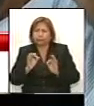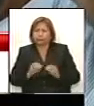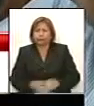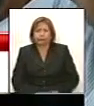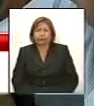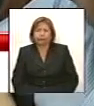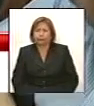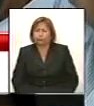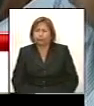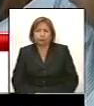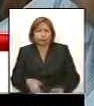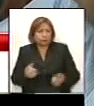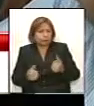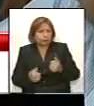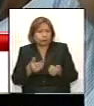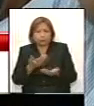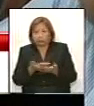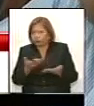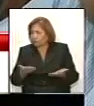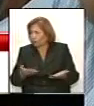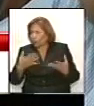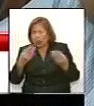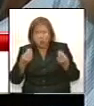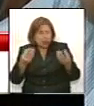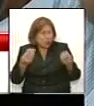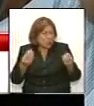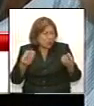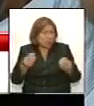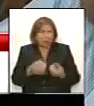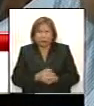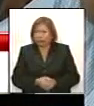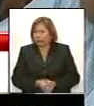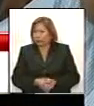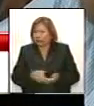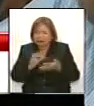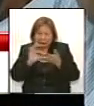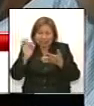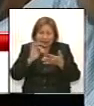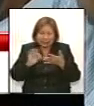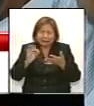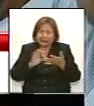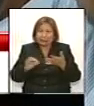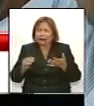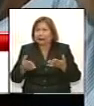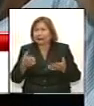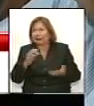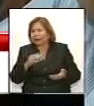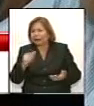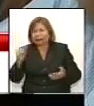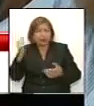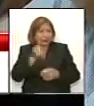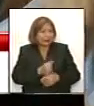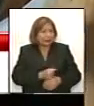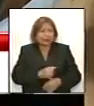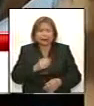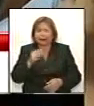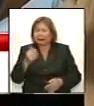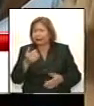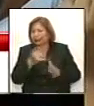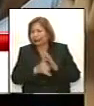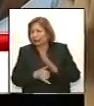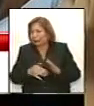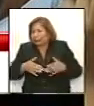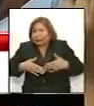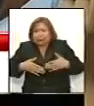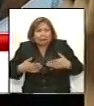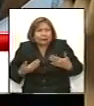registros, de los cuales en este caso hay muchos que, como les decía, calificaban como acoso o chantaje sexual, pero teníamos la limitación de que no